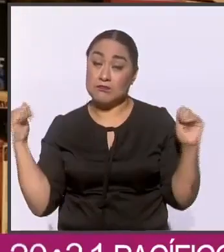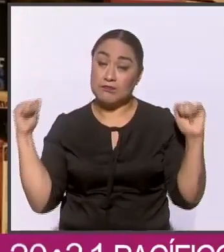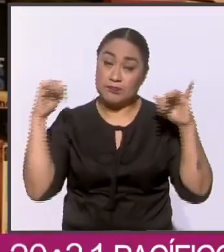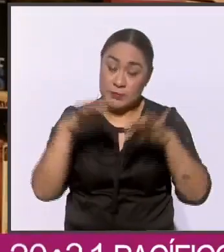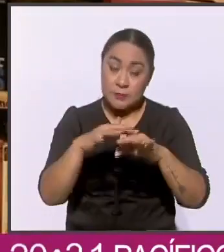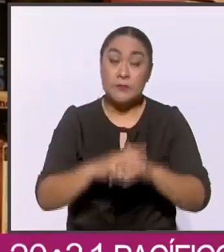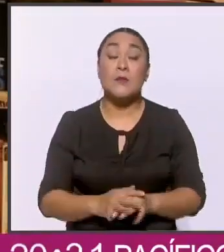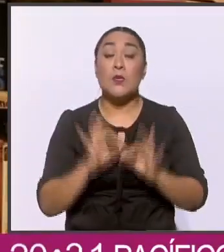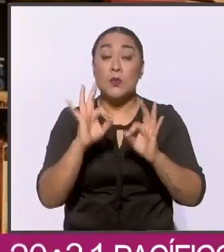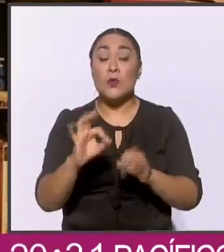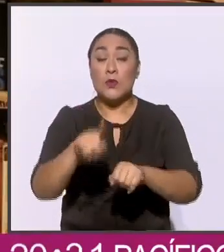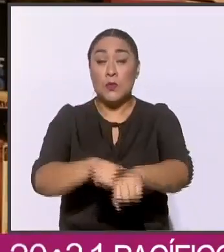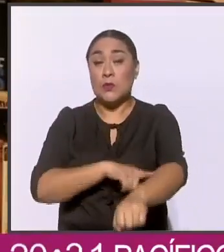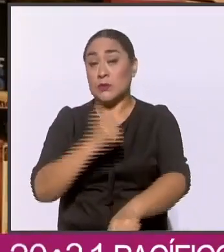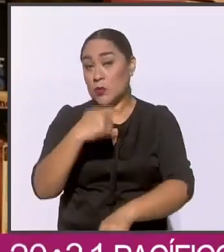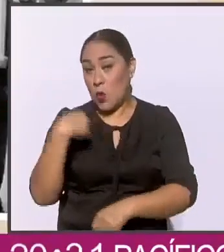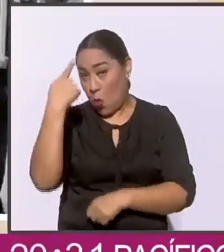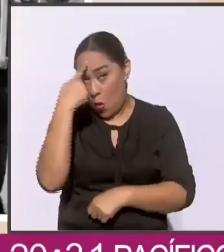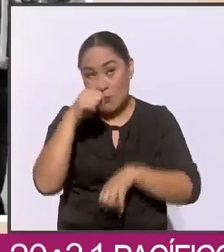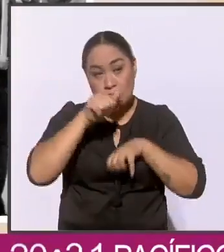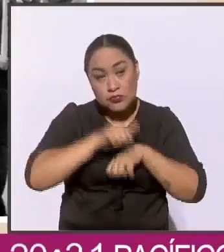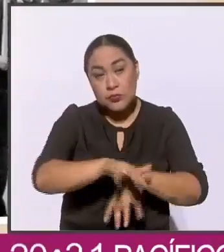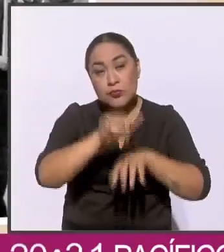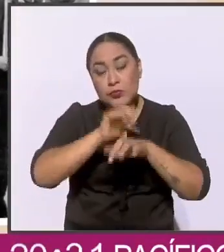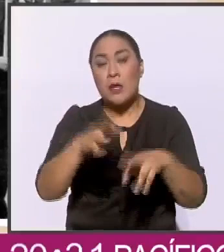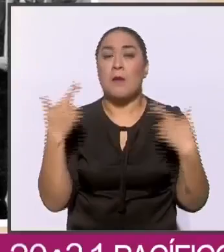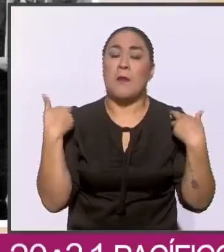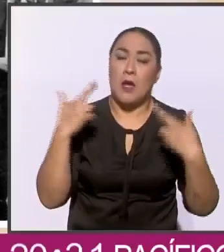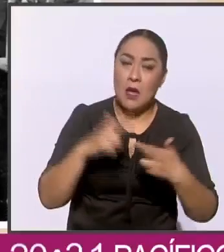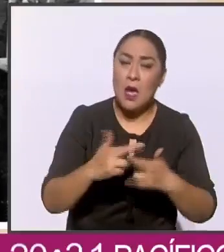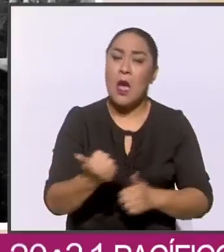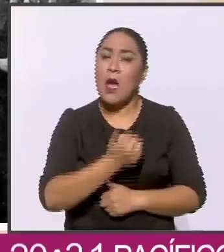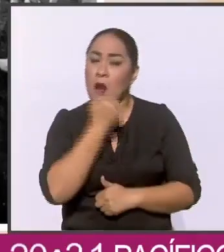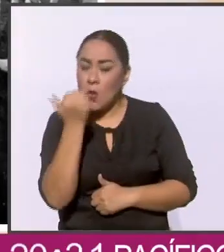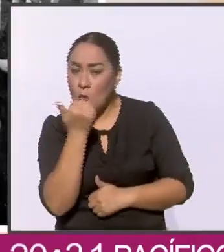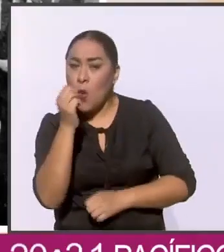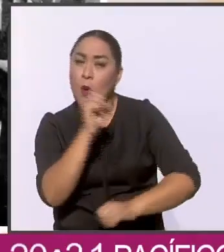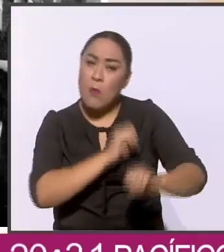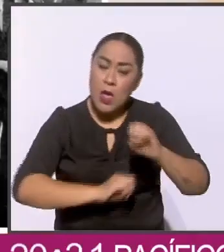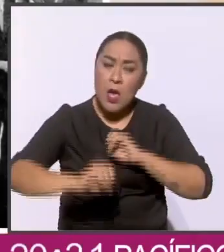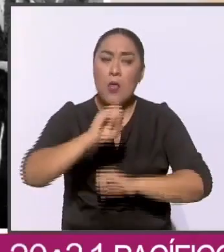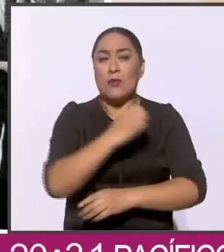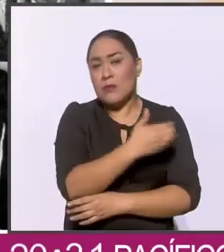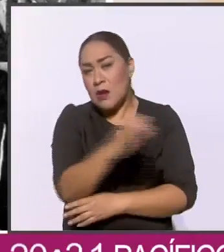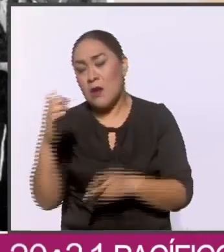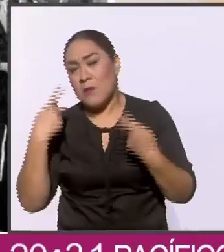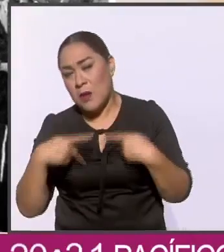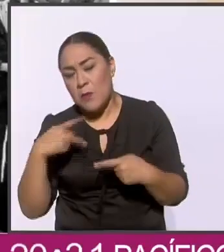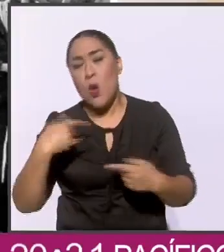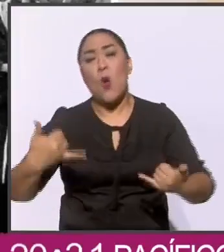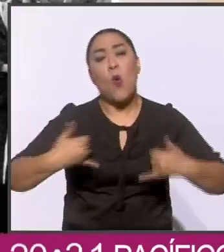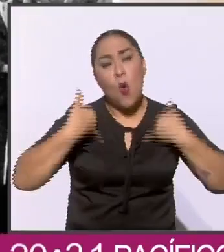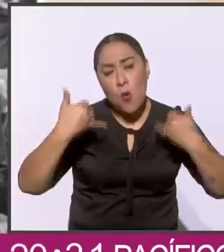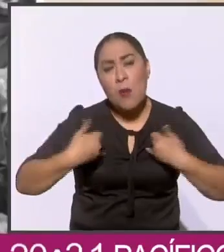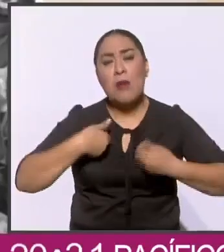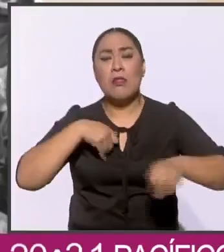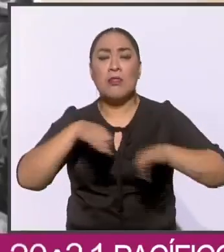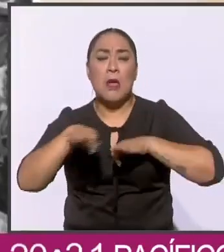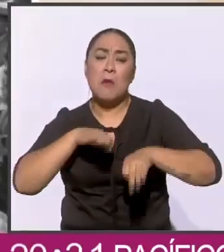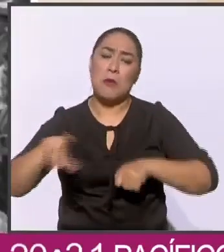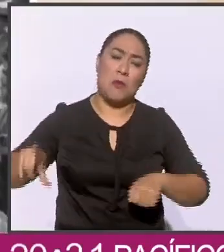horas desfilaron maestros, estudiantes, obreros, campesinos, jóvenes, empleados